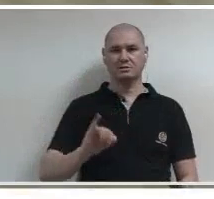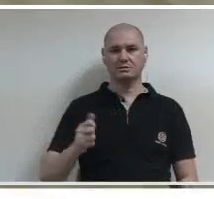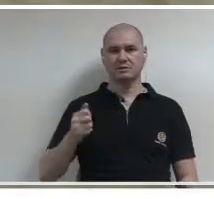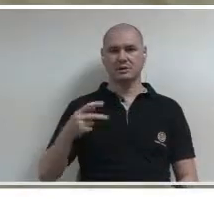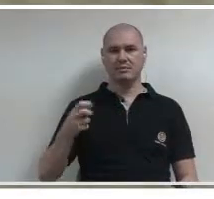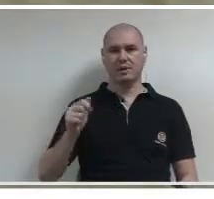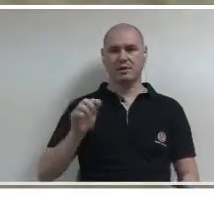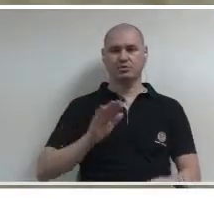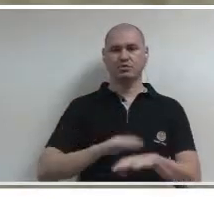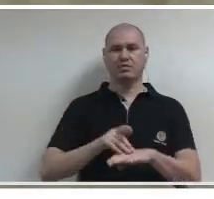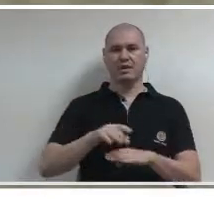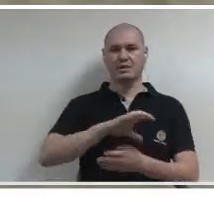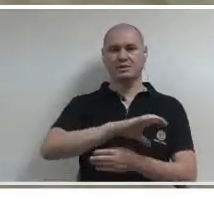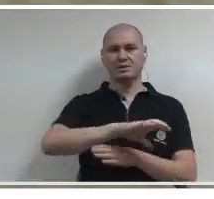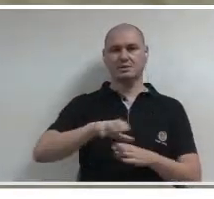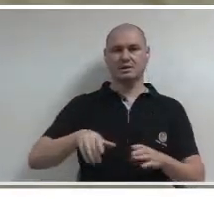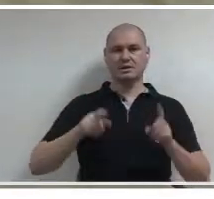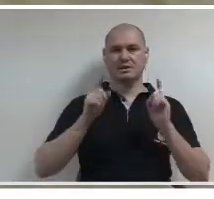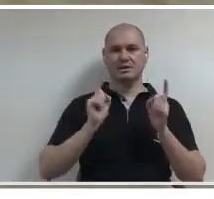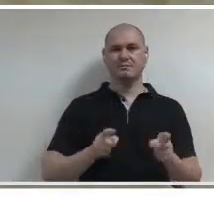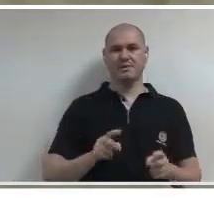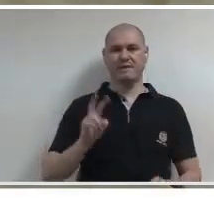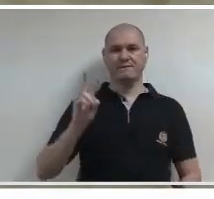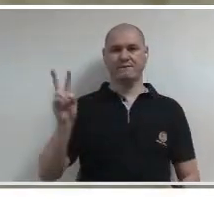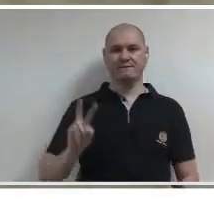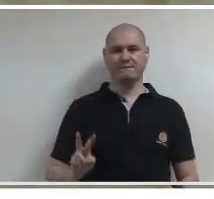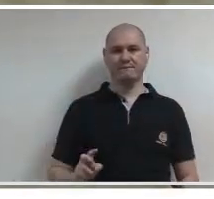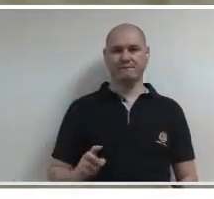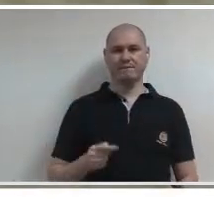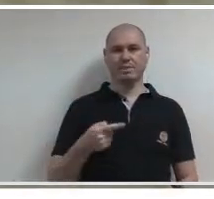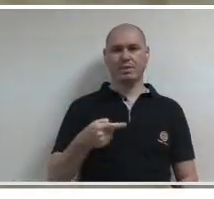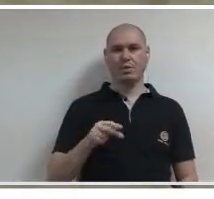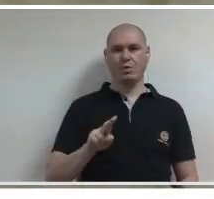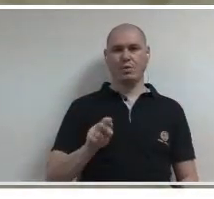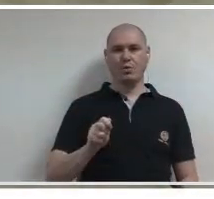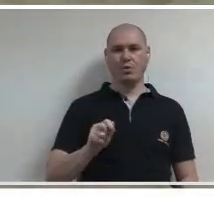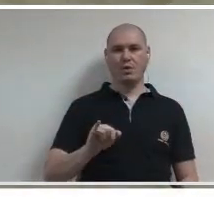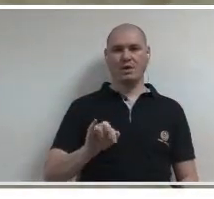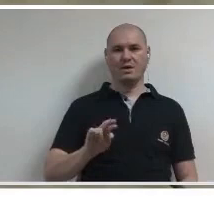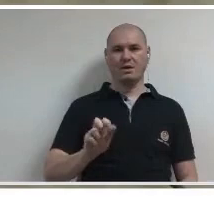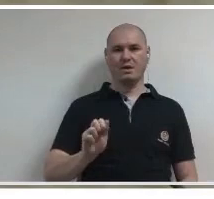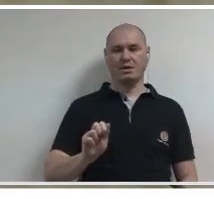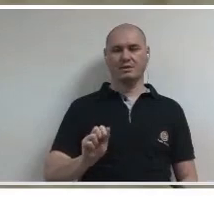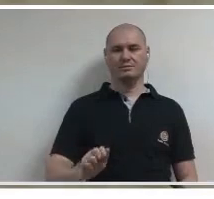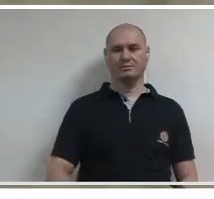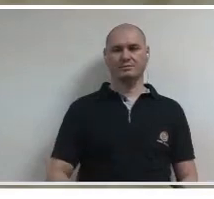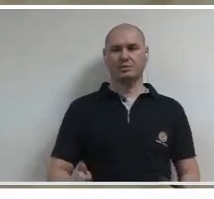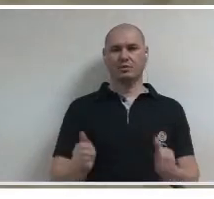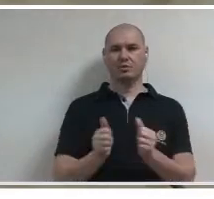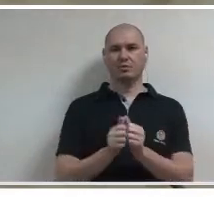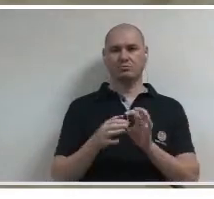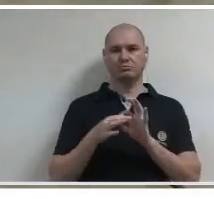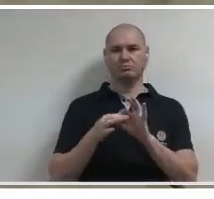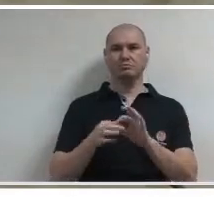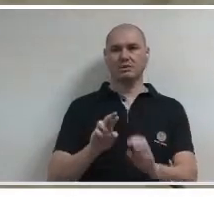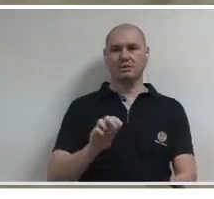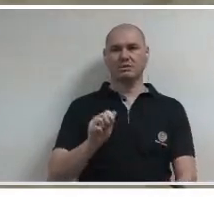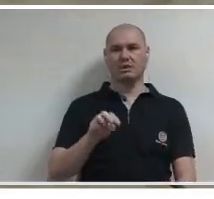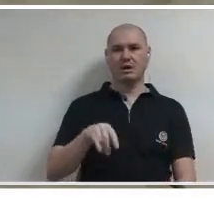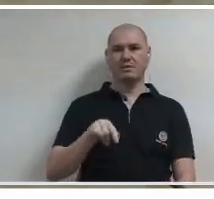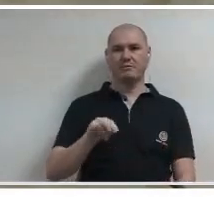casa pañón, tenía ya hecho de disposición central de Guanajuato, de ello en ese ministro superintendente